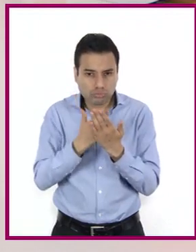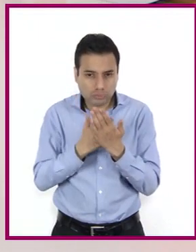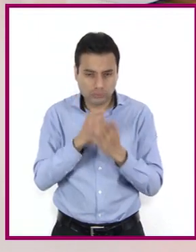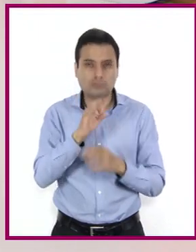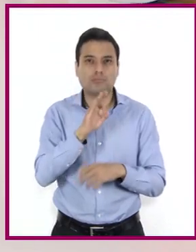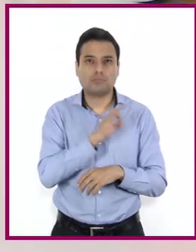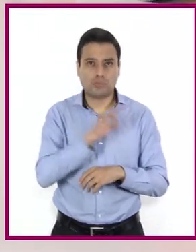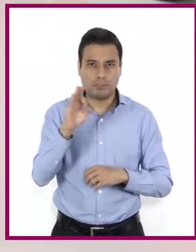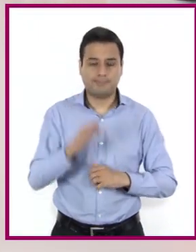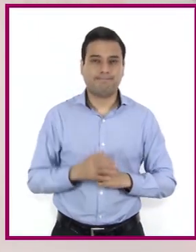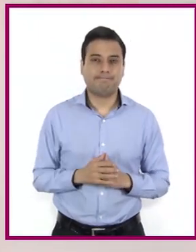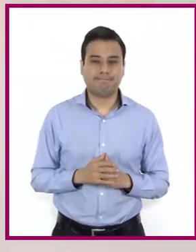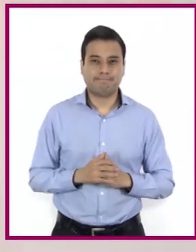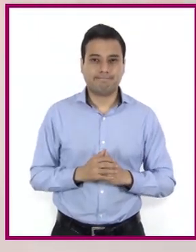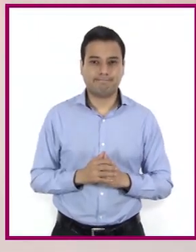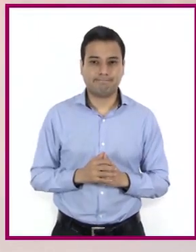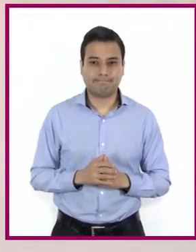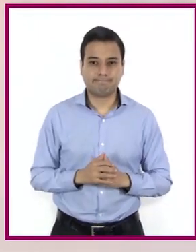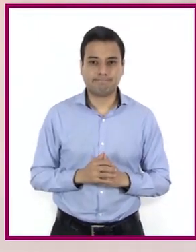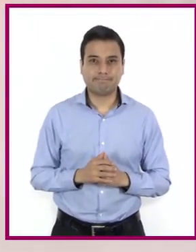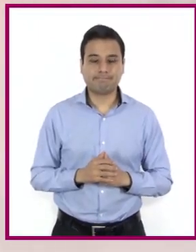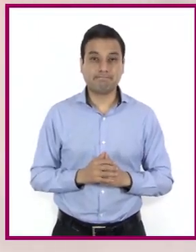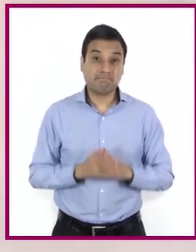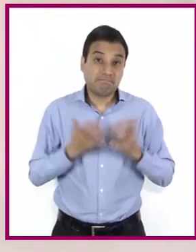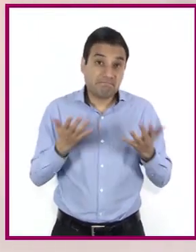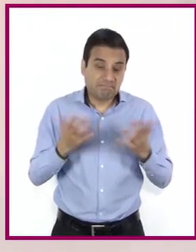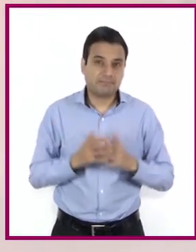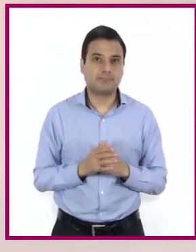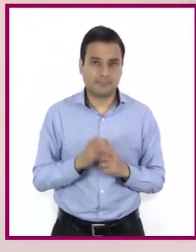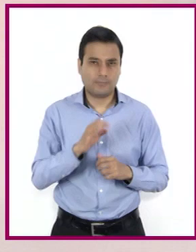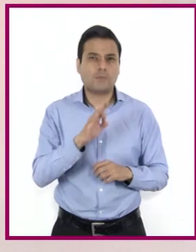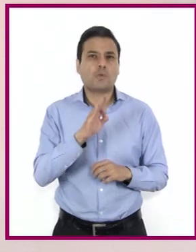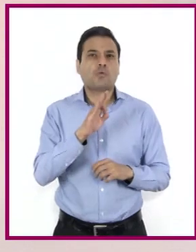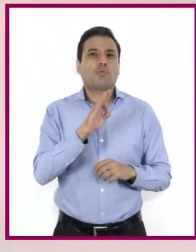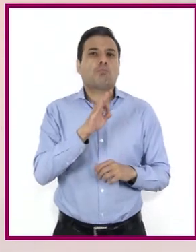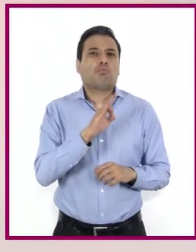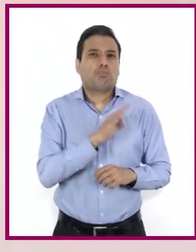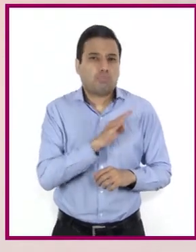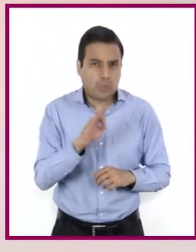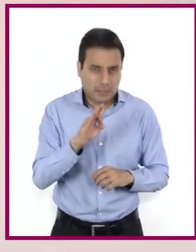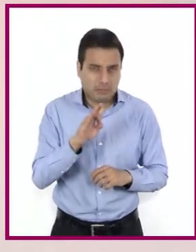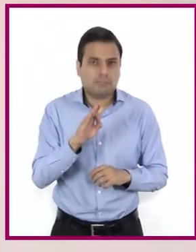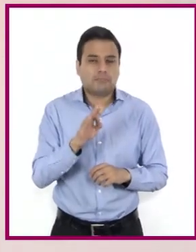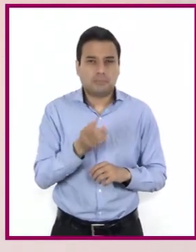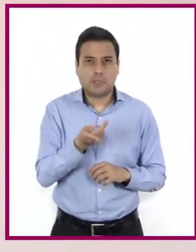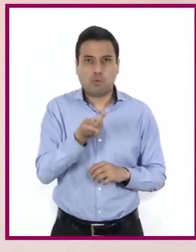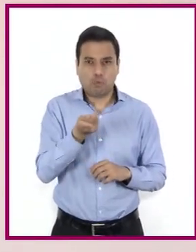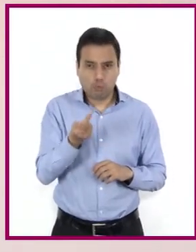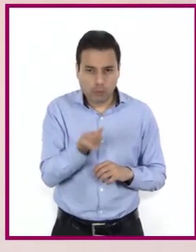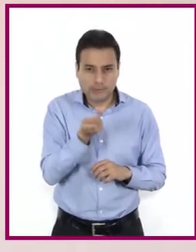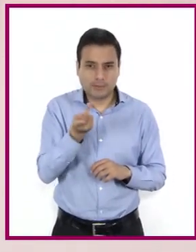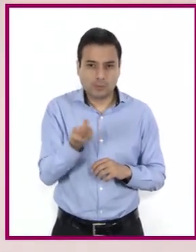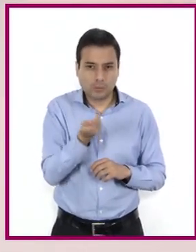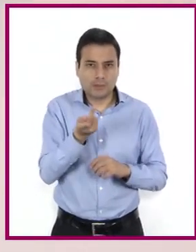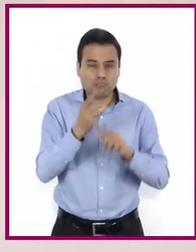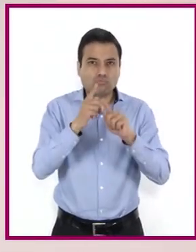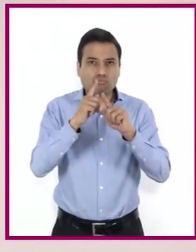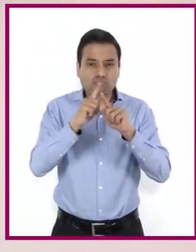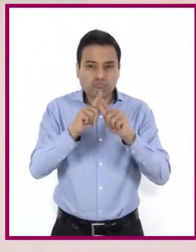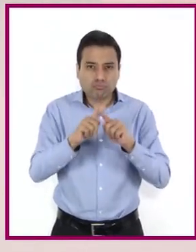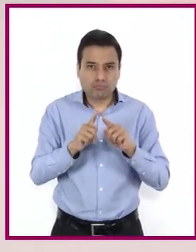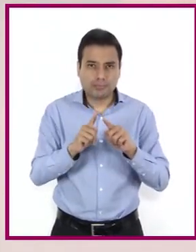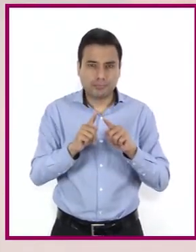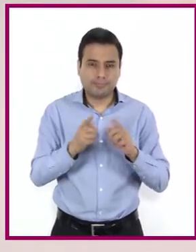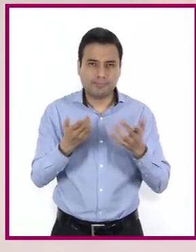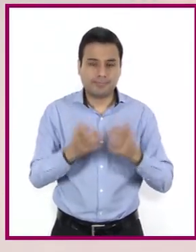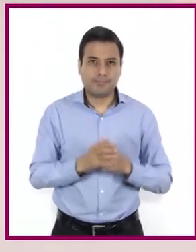campaña. Gracias a que se elaboran varias encuestas a lo largo del tiempo, se cuentan con más datos sobre los cambios